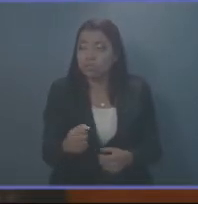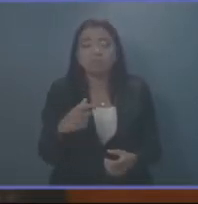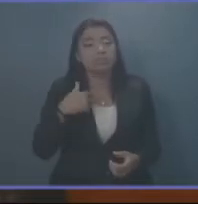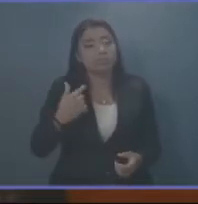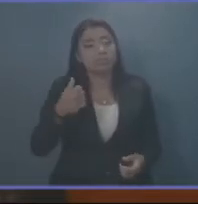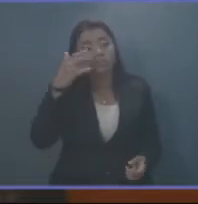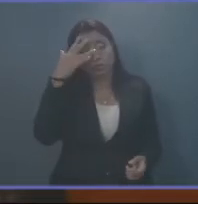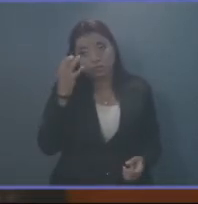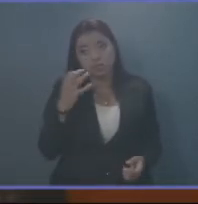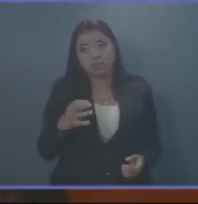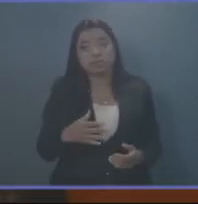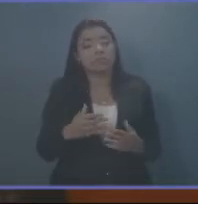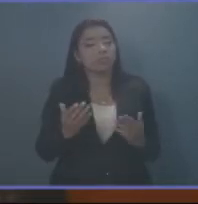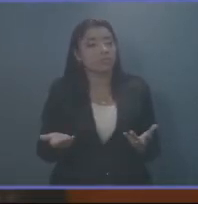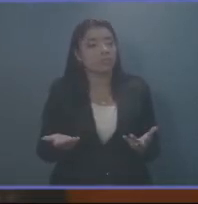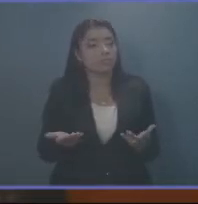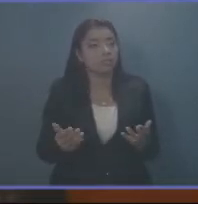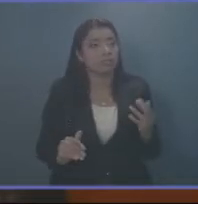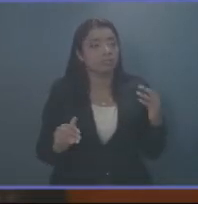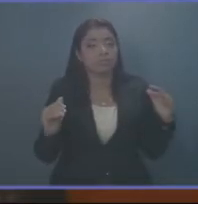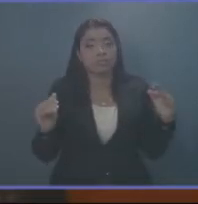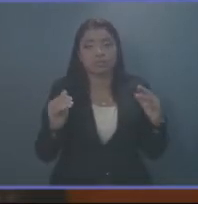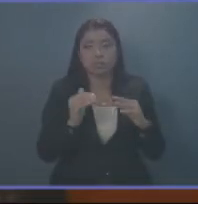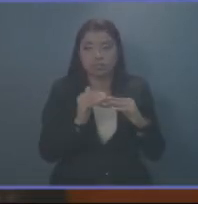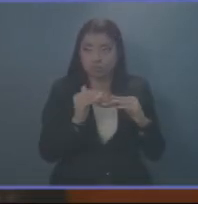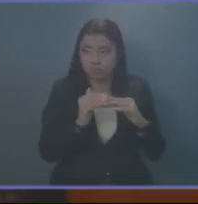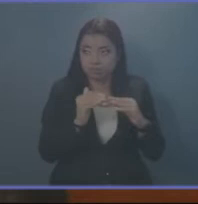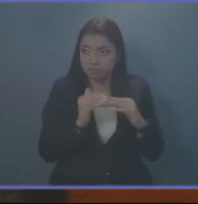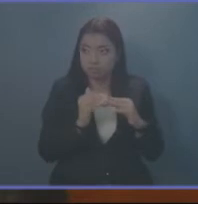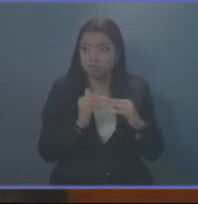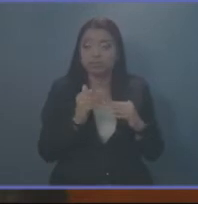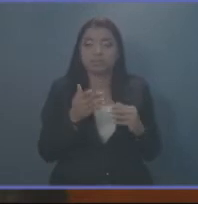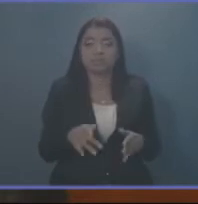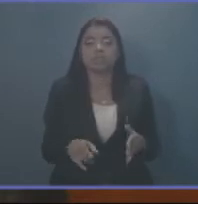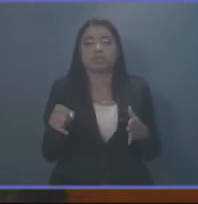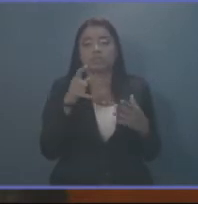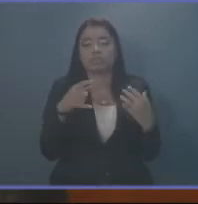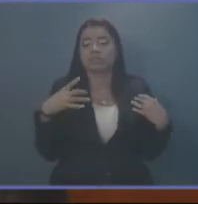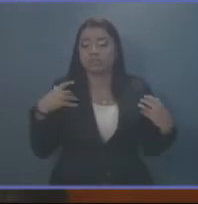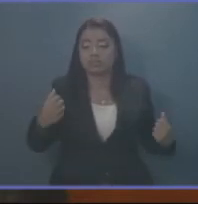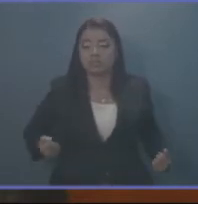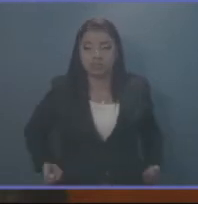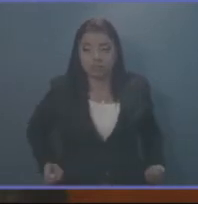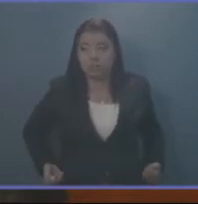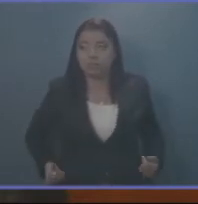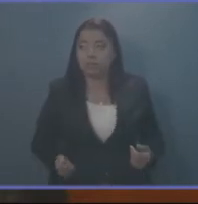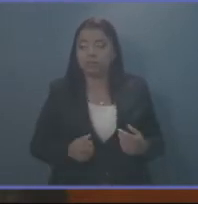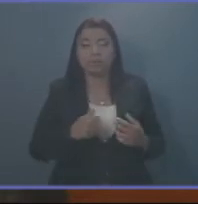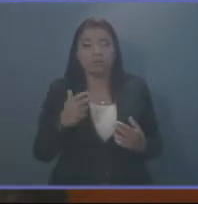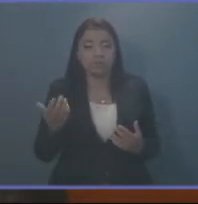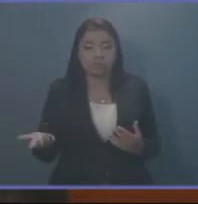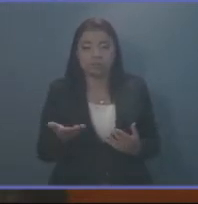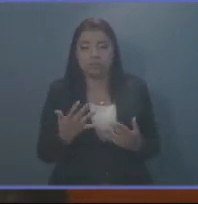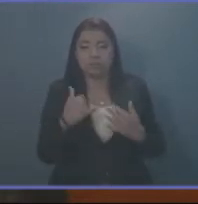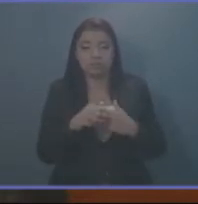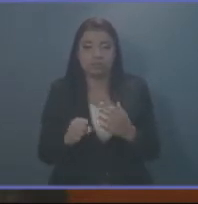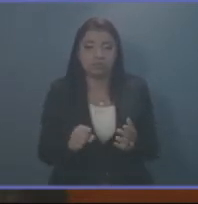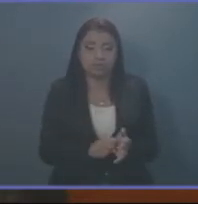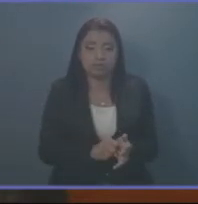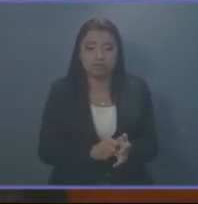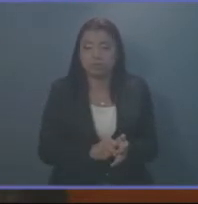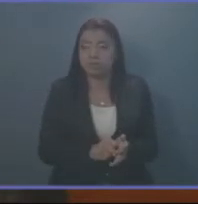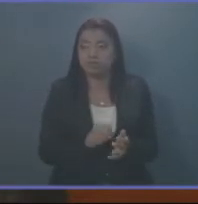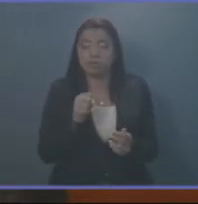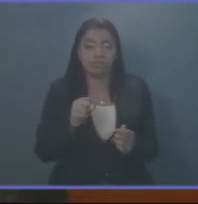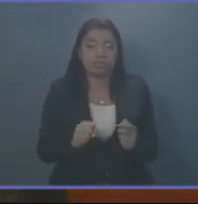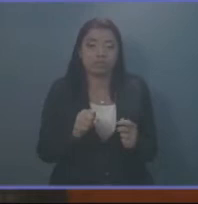como aparato de Estado y como Asamblea Legislativa no